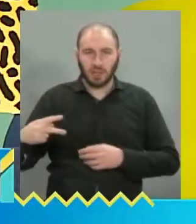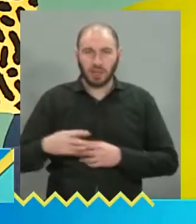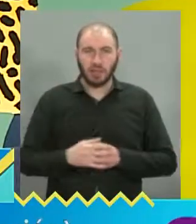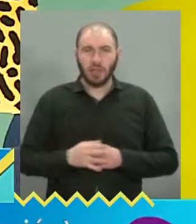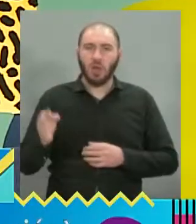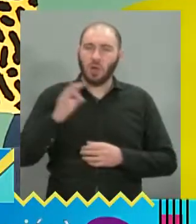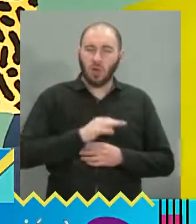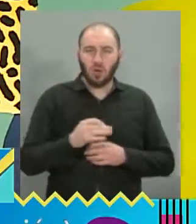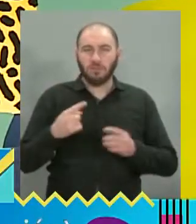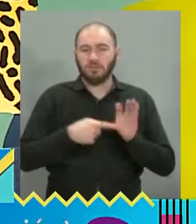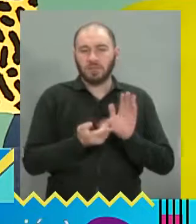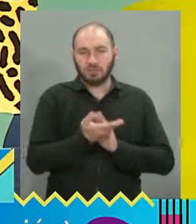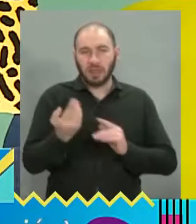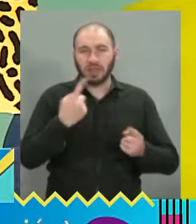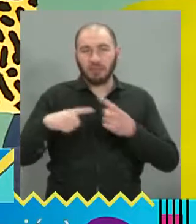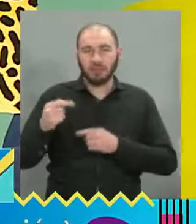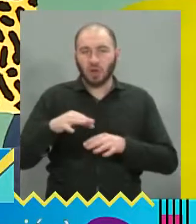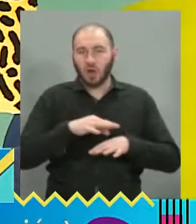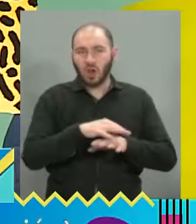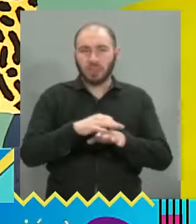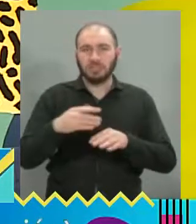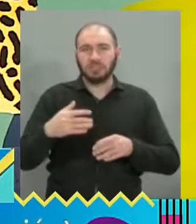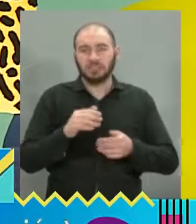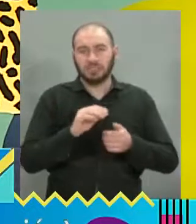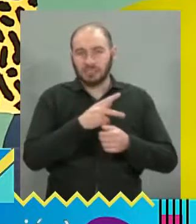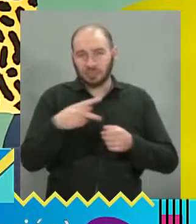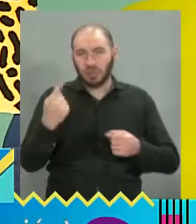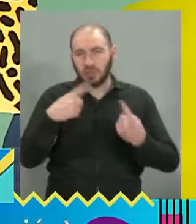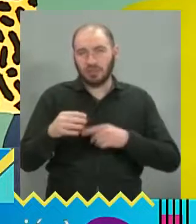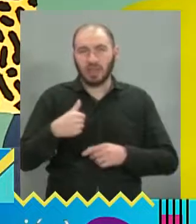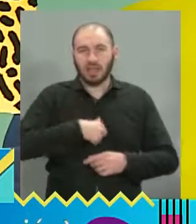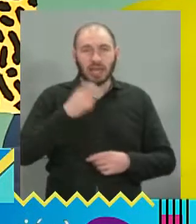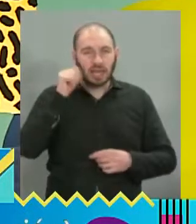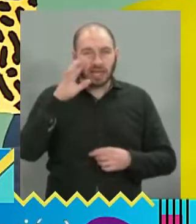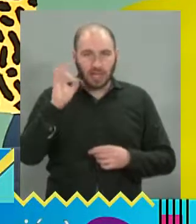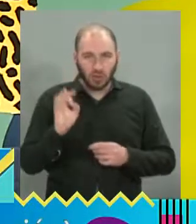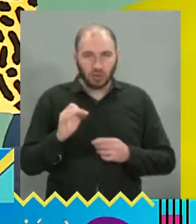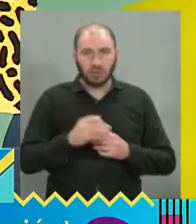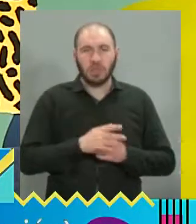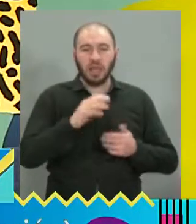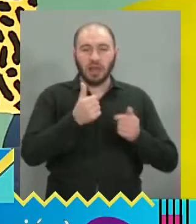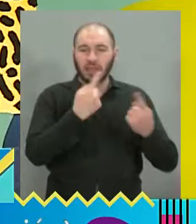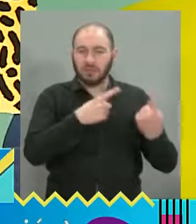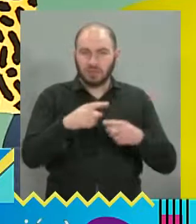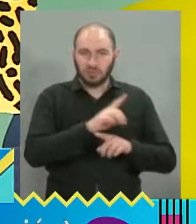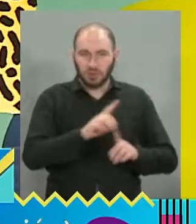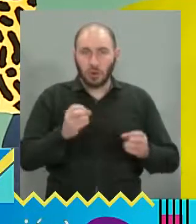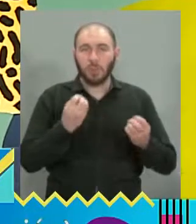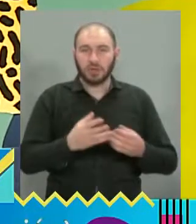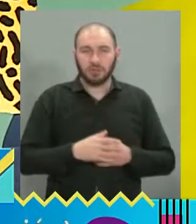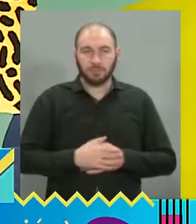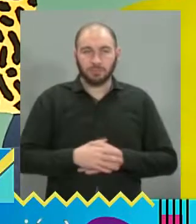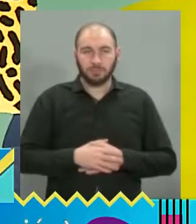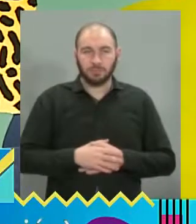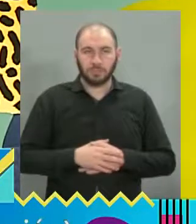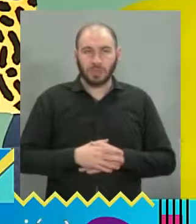o la visibilidad de las diferentes orientaciones sexuales e identidades de género que no son las heterosexuales. ¿Por qué digo? Porque